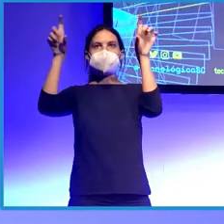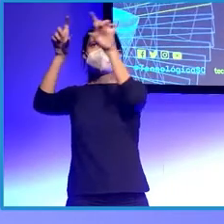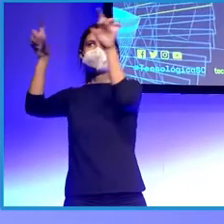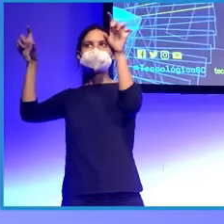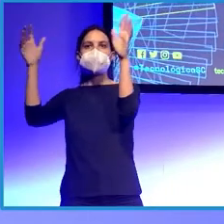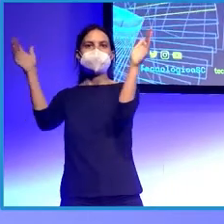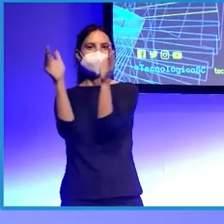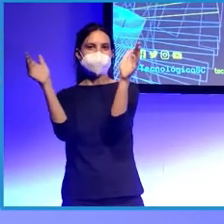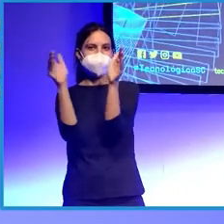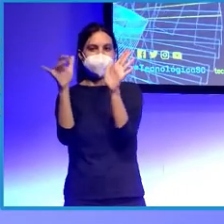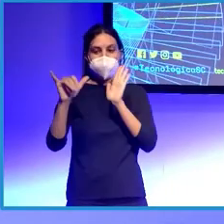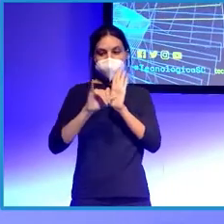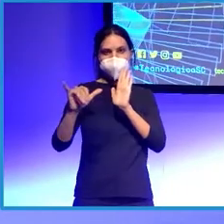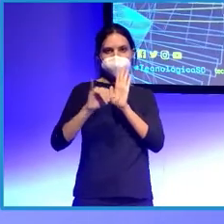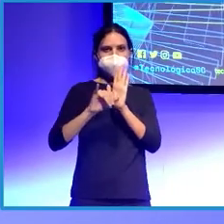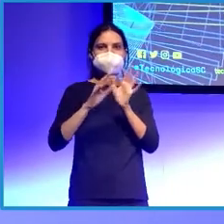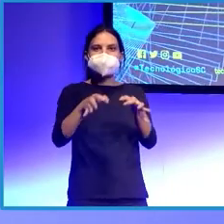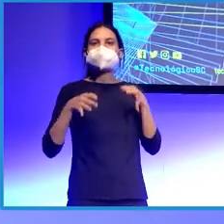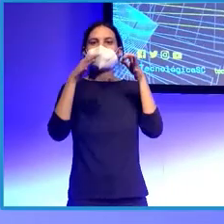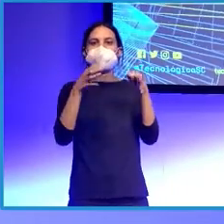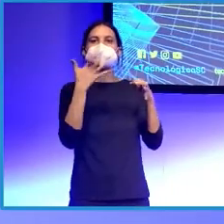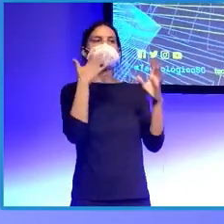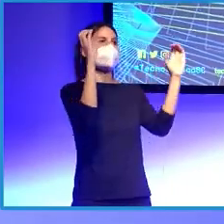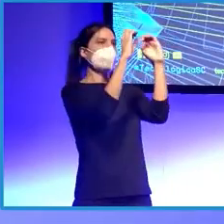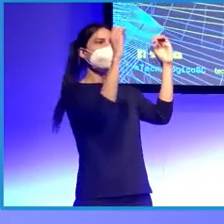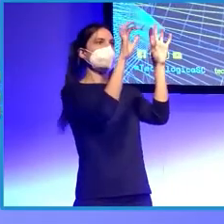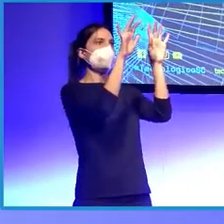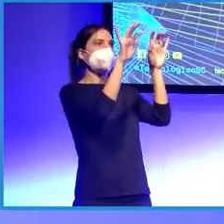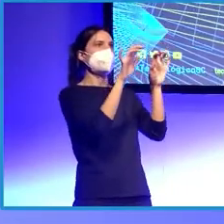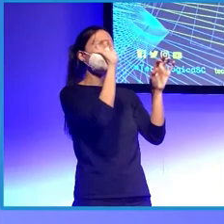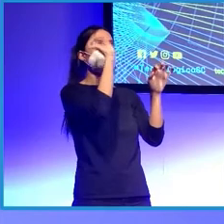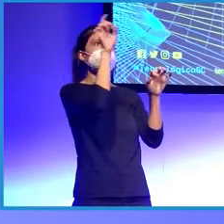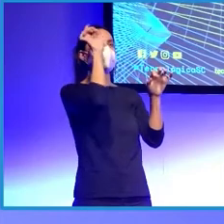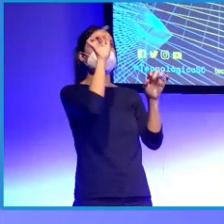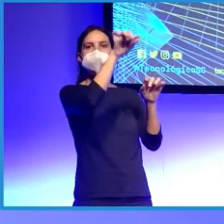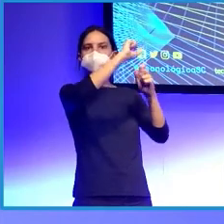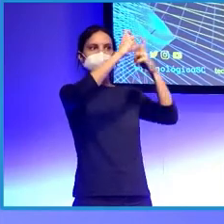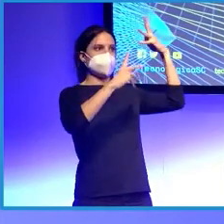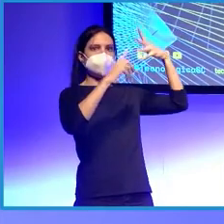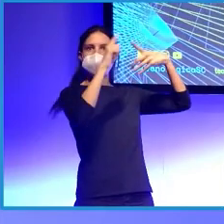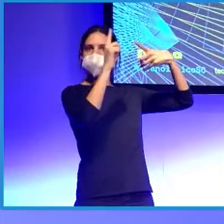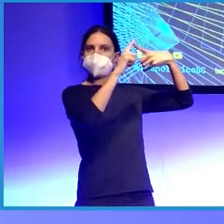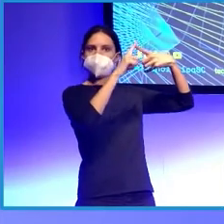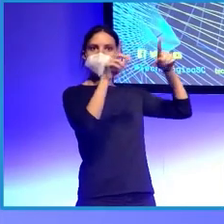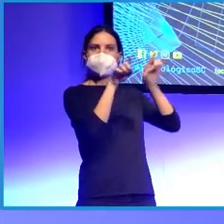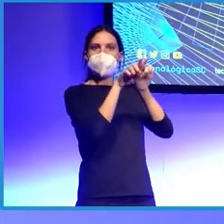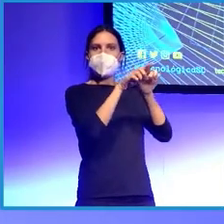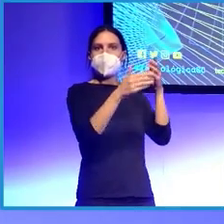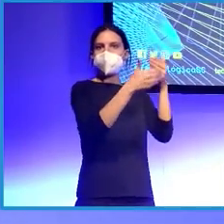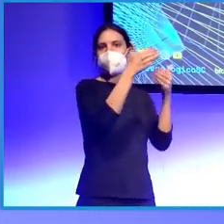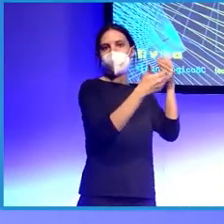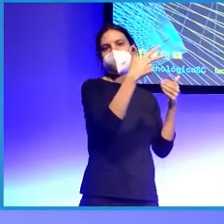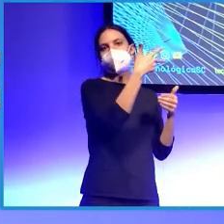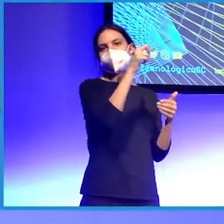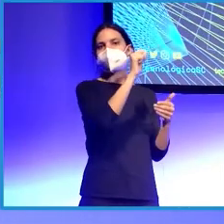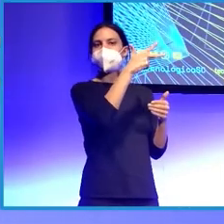siempre aparecen en las primeras páginas de google en serio moda chachi está al lado de sal ando o la venta de mari carmen